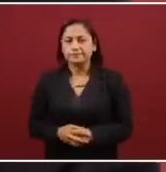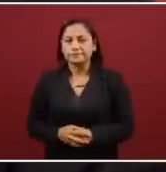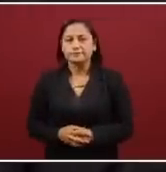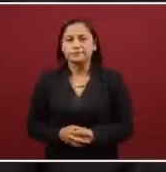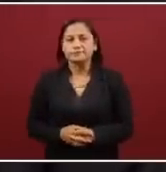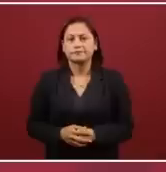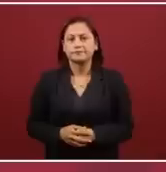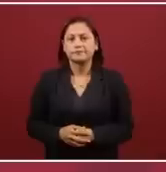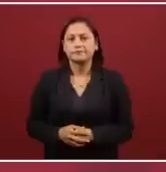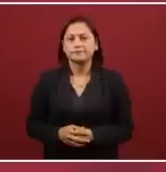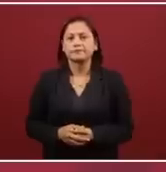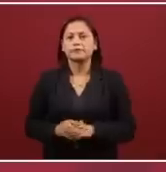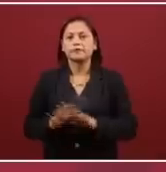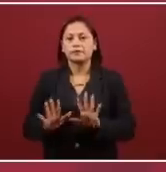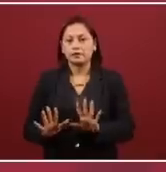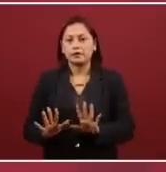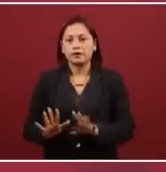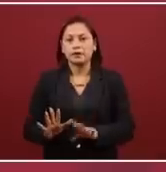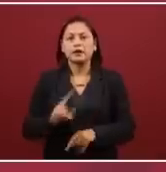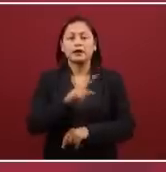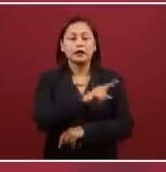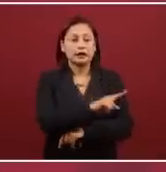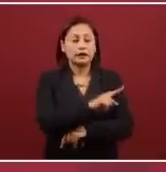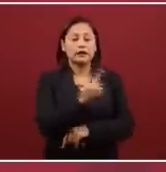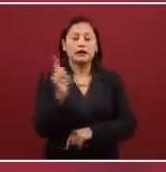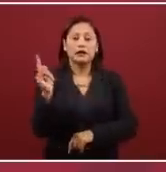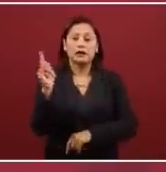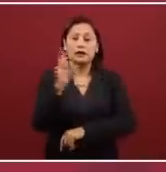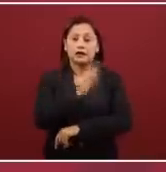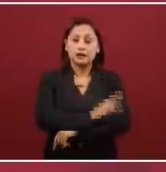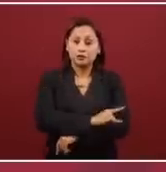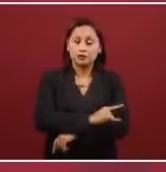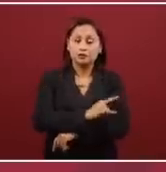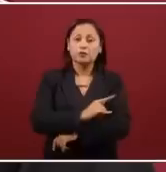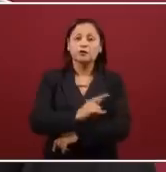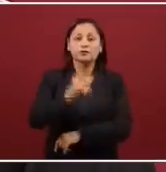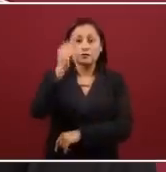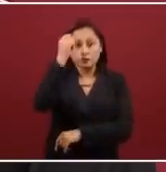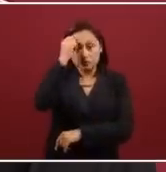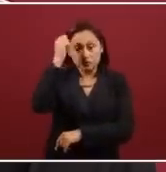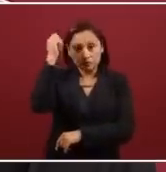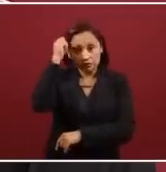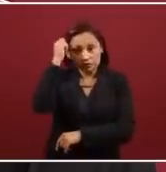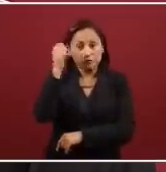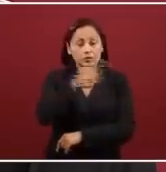el aeropuerto de Texcoco, el actual, y Santa Lucía.